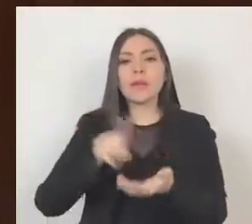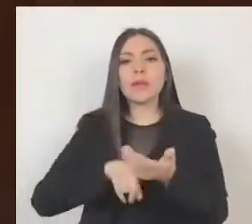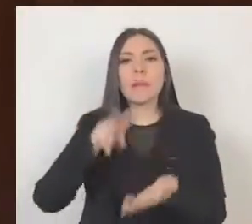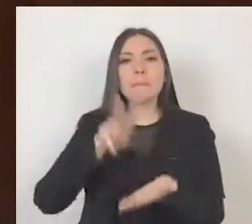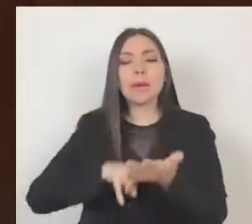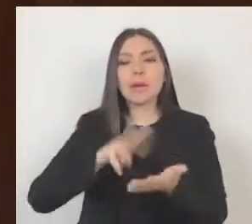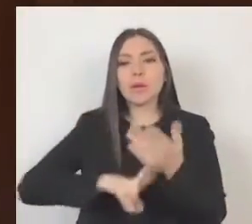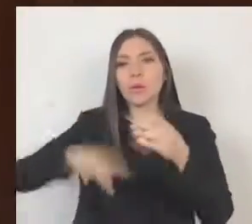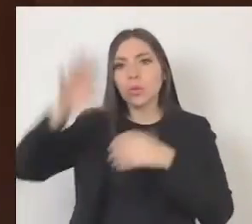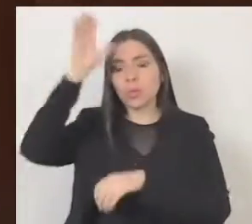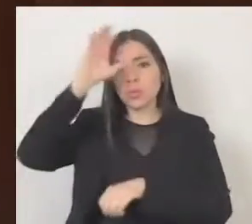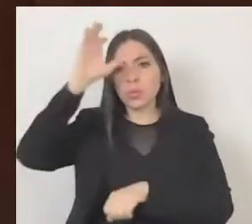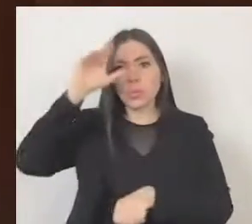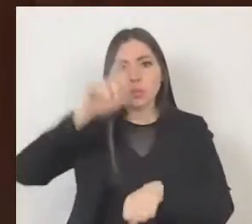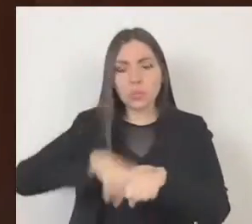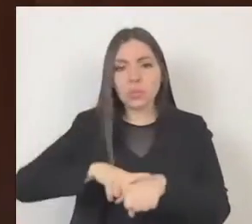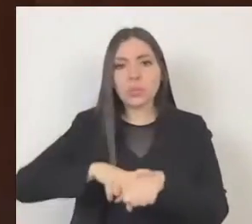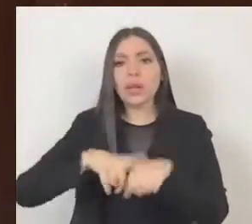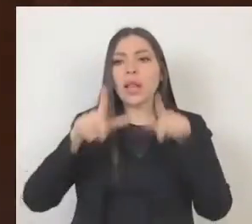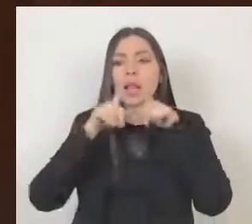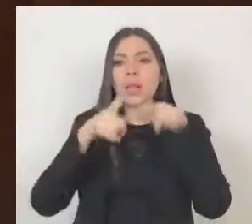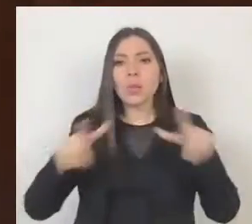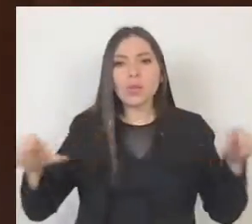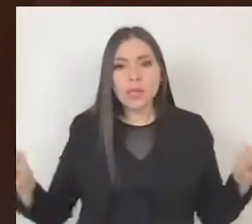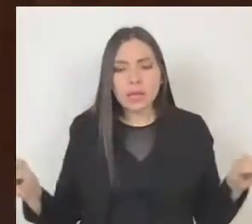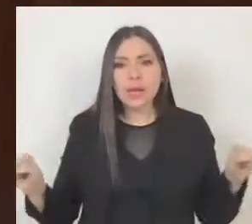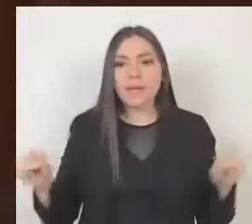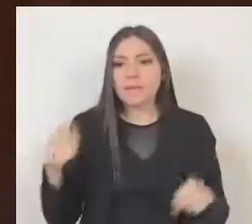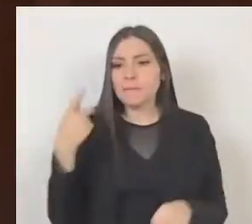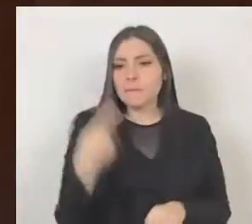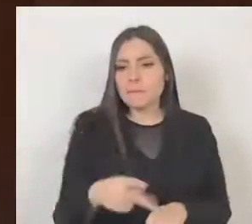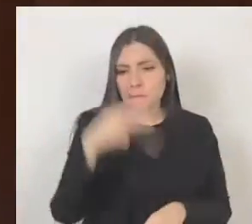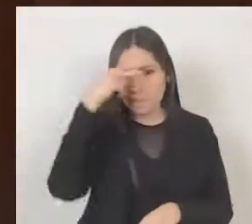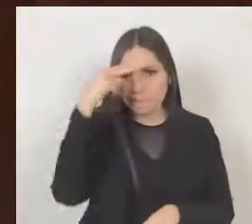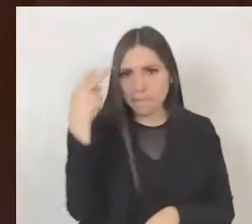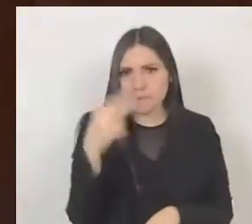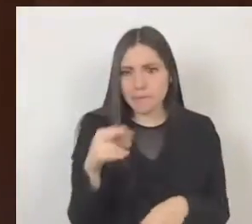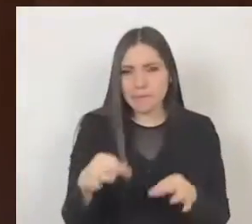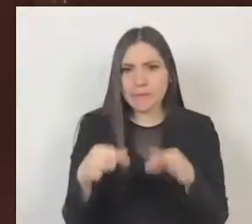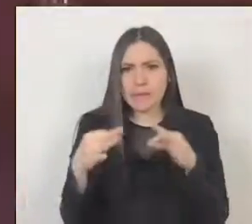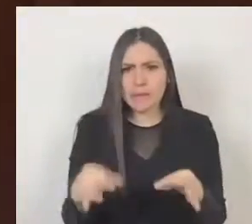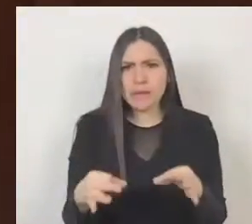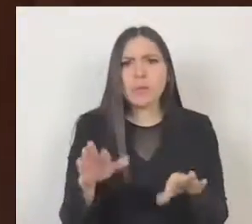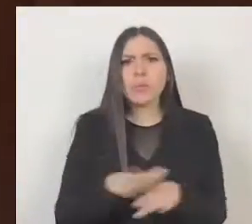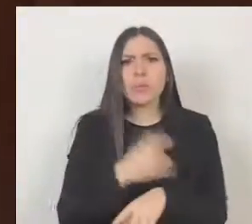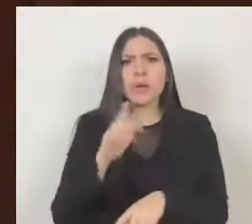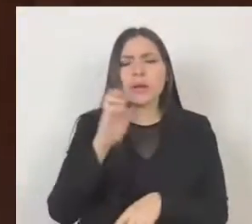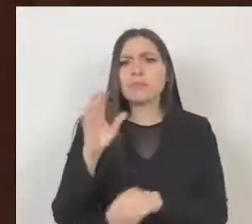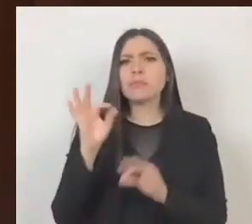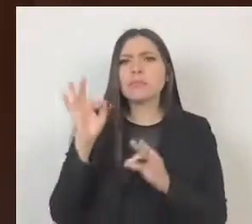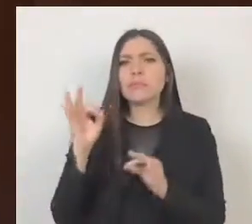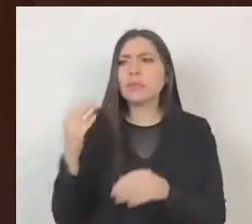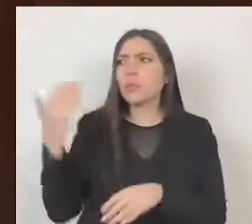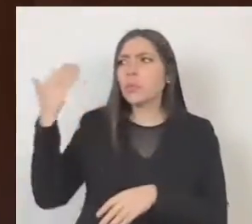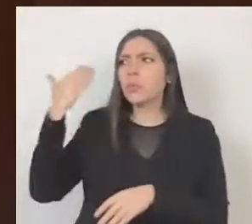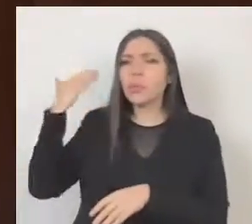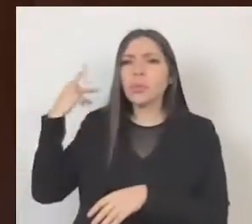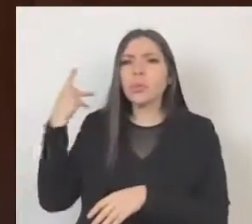y lingüística de nuestro país como una forma de reconocer las raíces que contribuyeron a crear nuestra